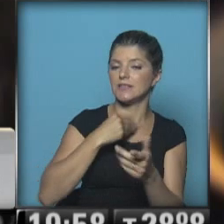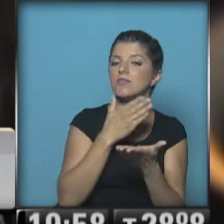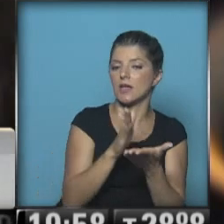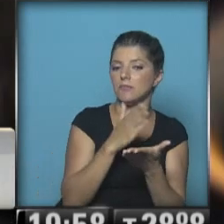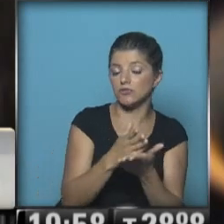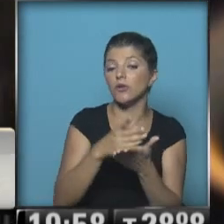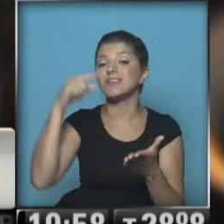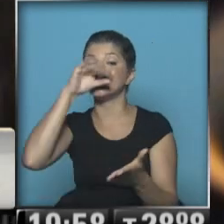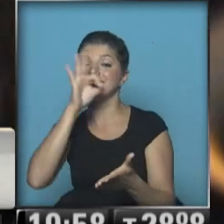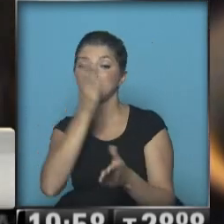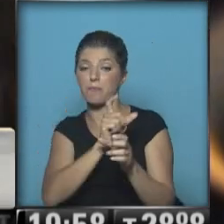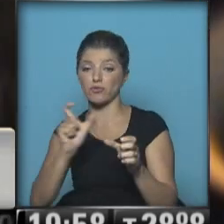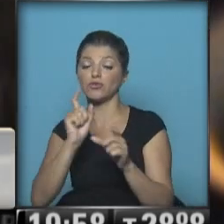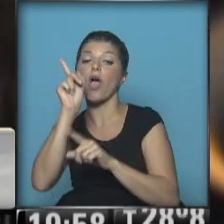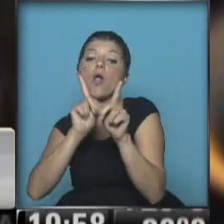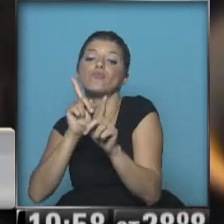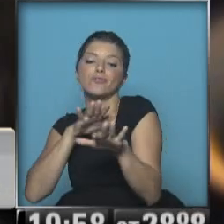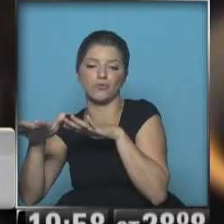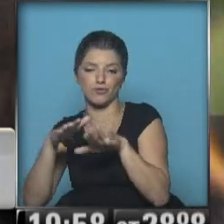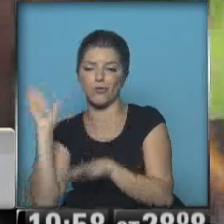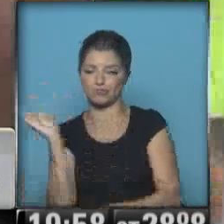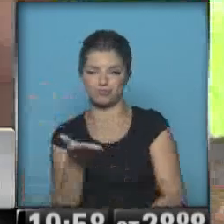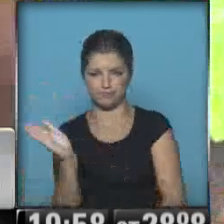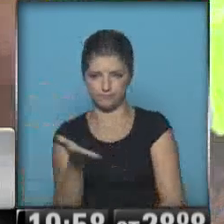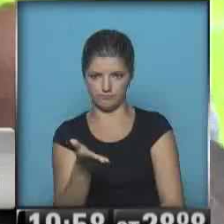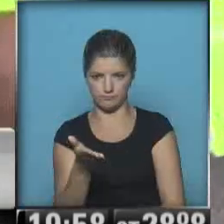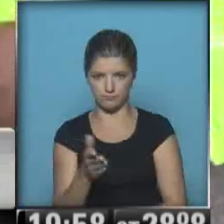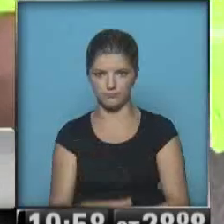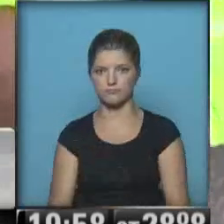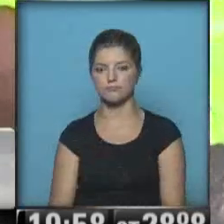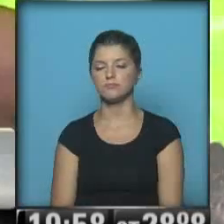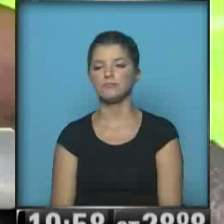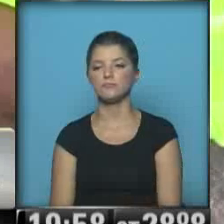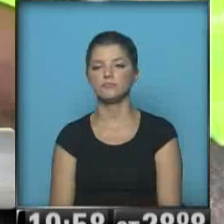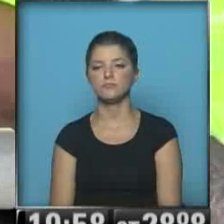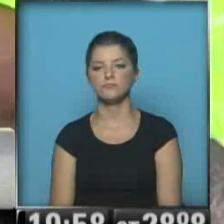un 70% alguna vez recibió maltratos.